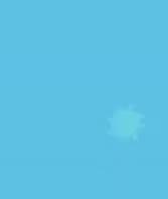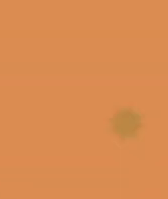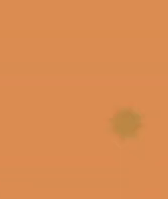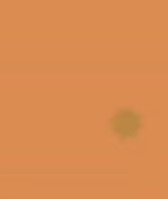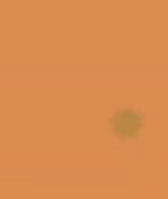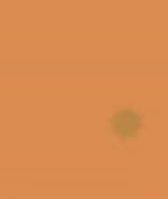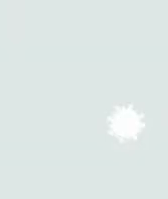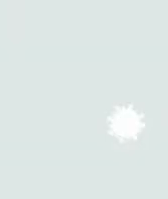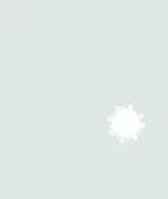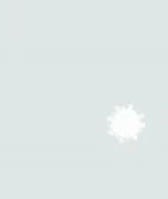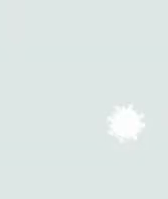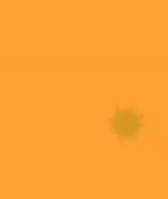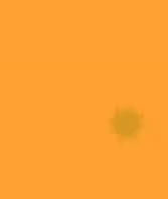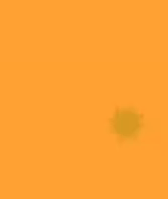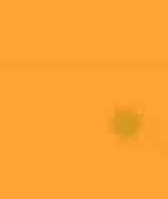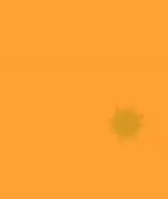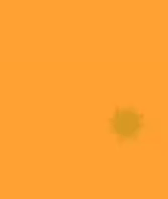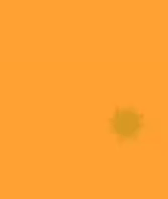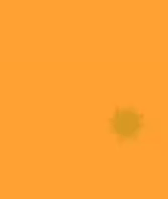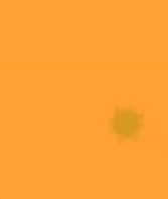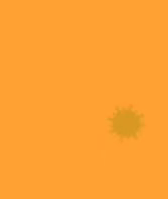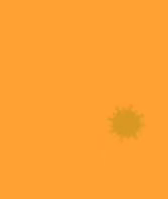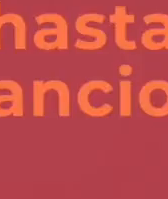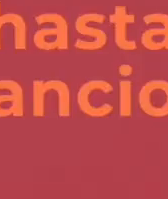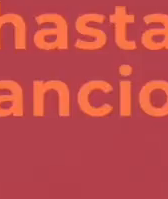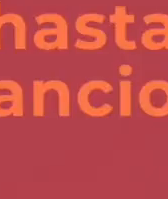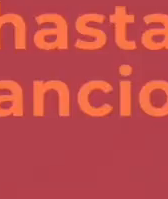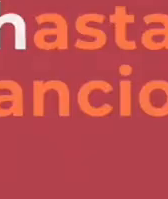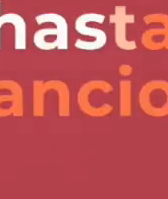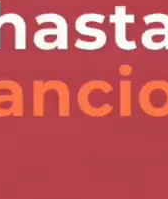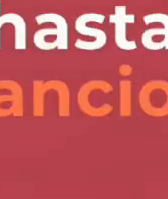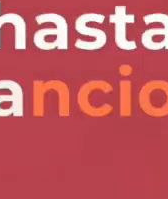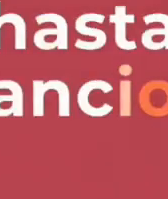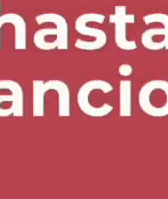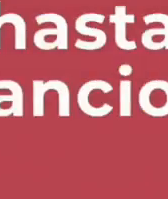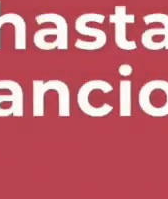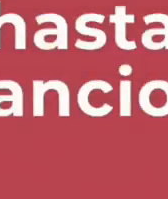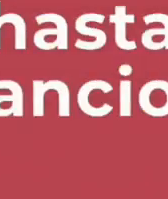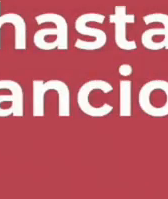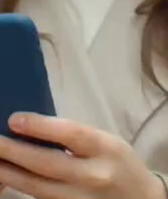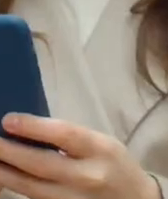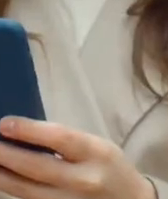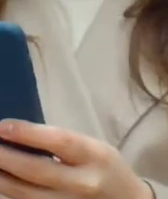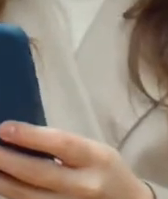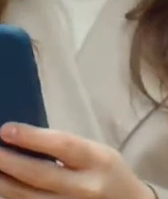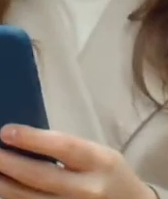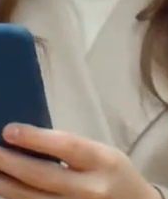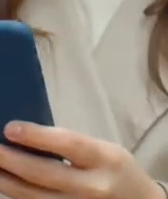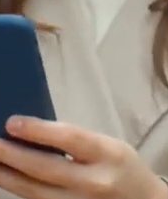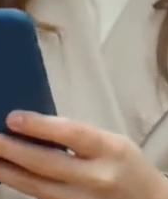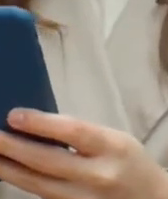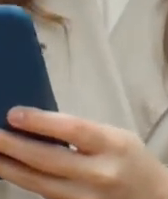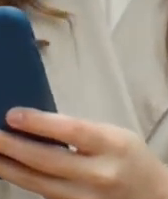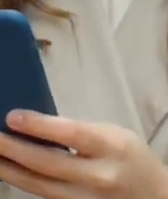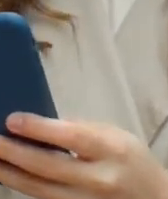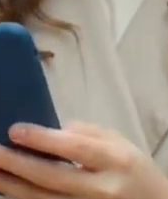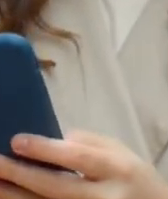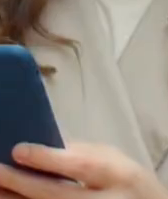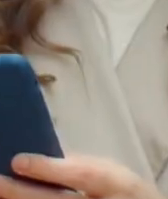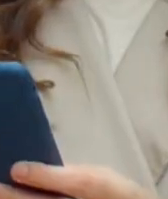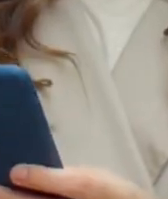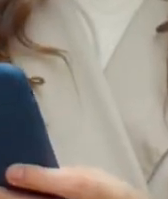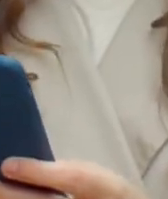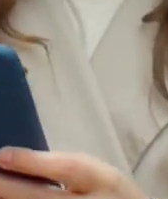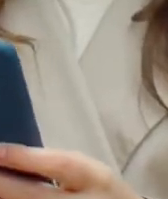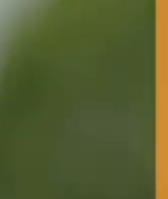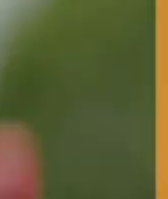Póntelo. Póntelo. Póntelo. Póntelo. Te lo vamos a decir hasta el cansancio. Si sales de casa, no olvides ponerte